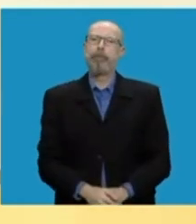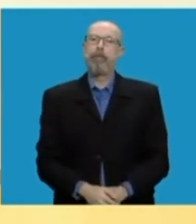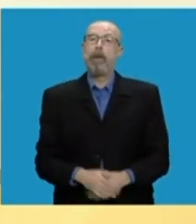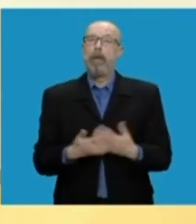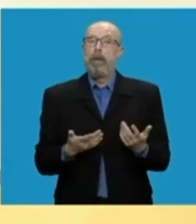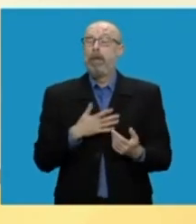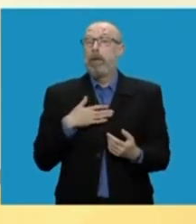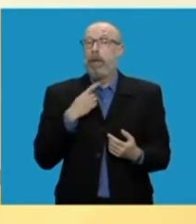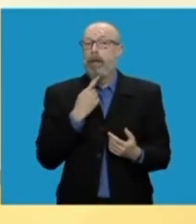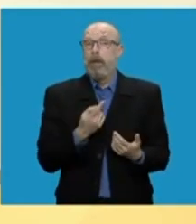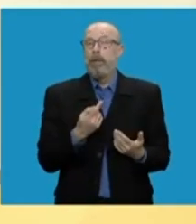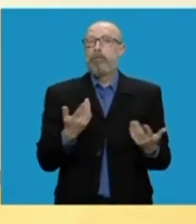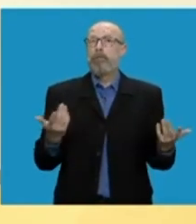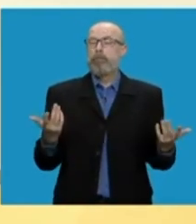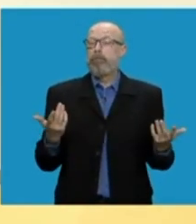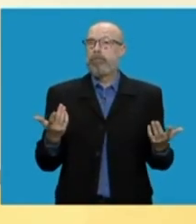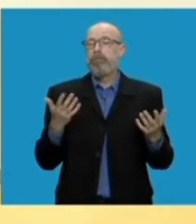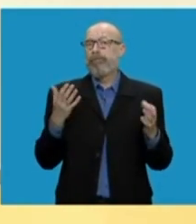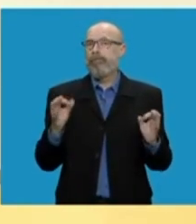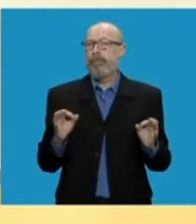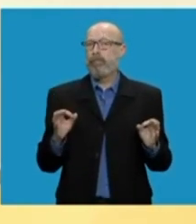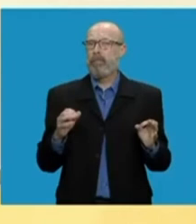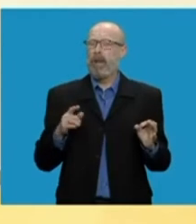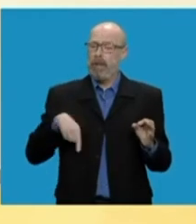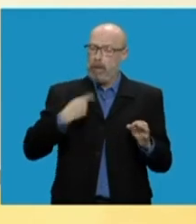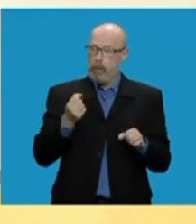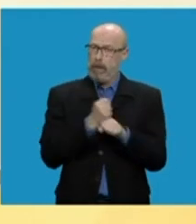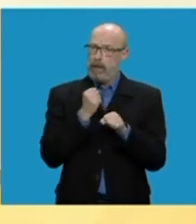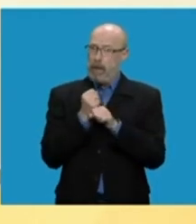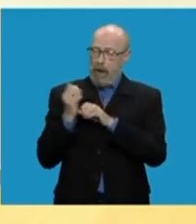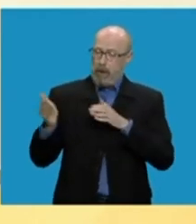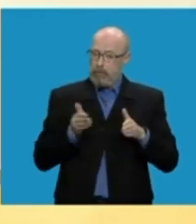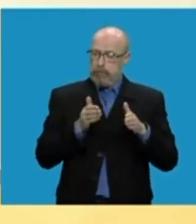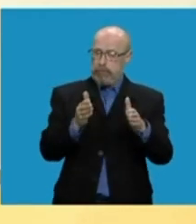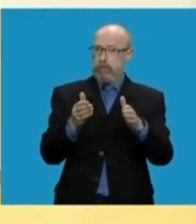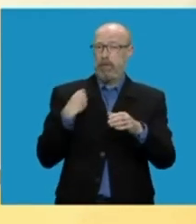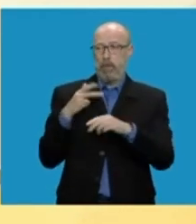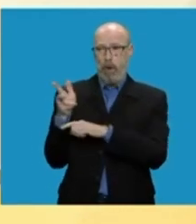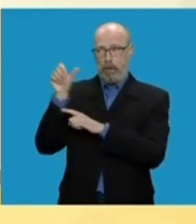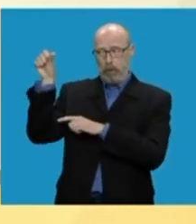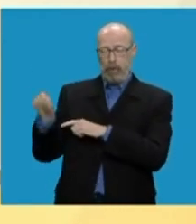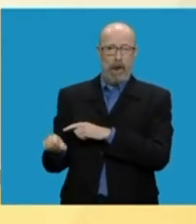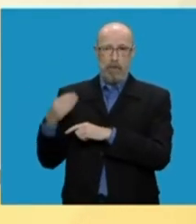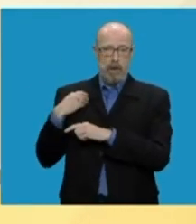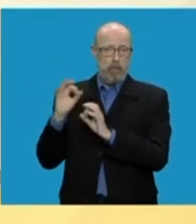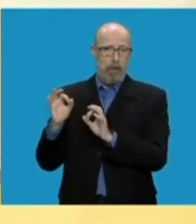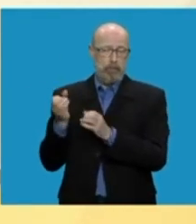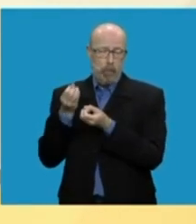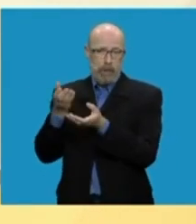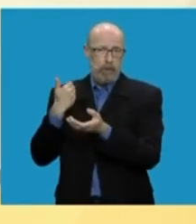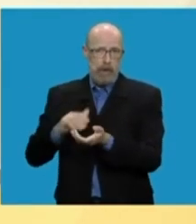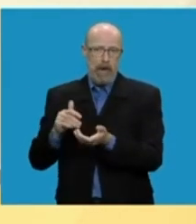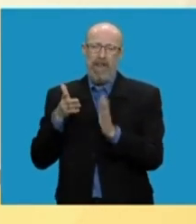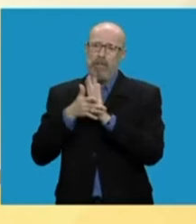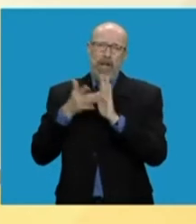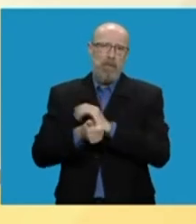decir que en definitiva, luego la trayectoria precisamente es la que han contado ahí, es la que me han visto, no hay que